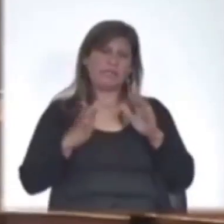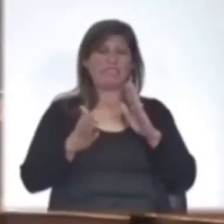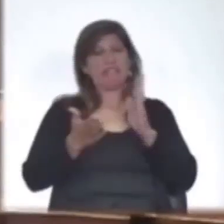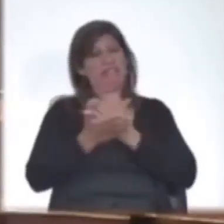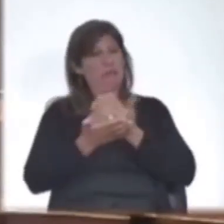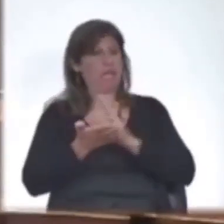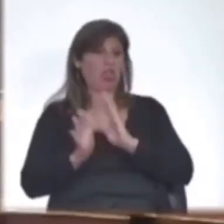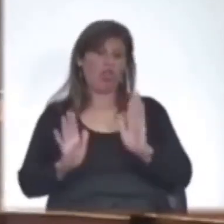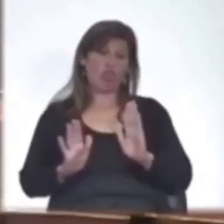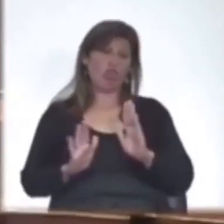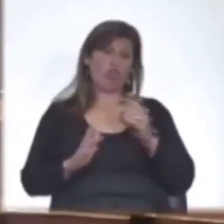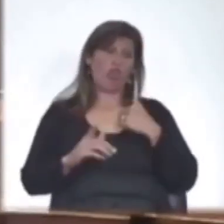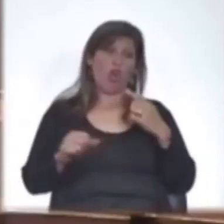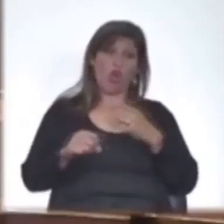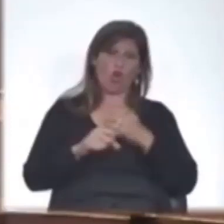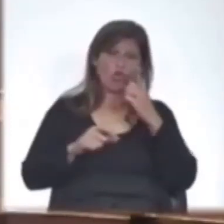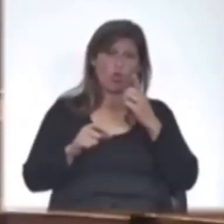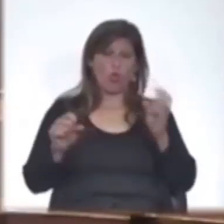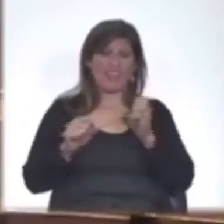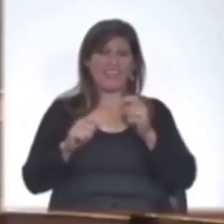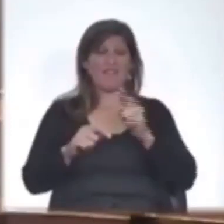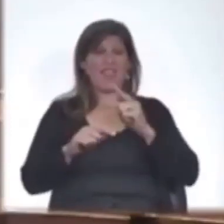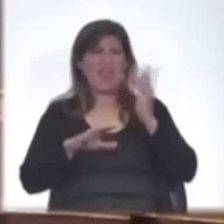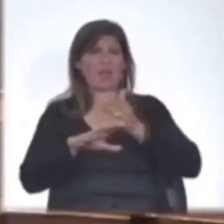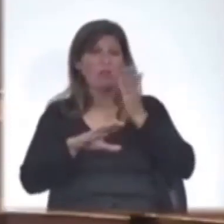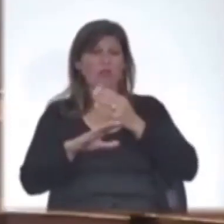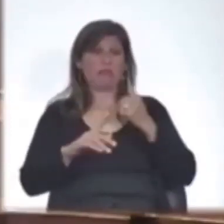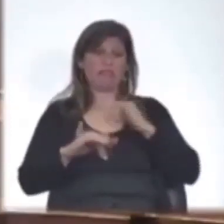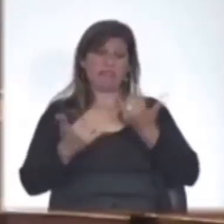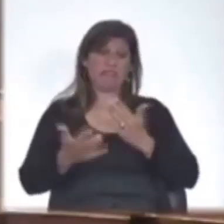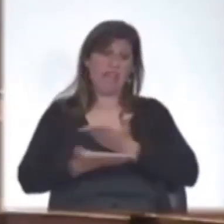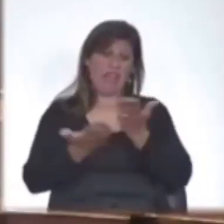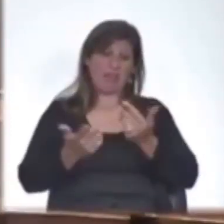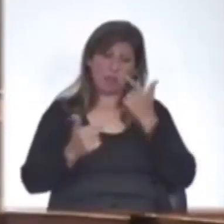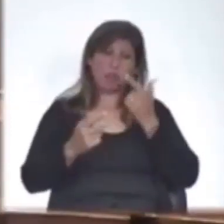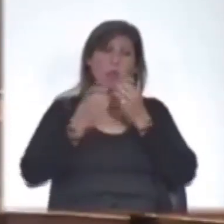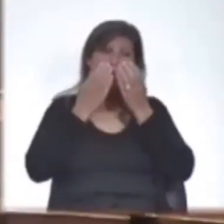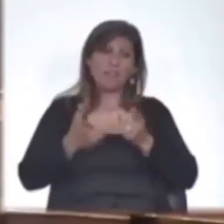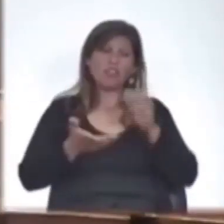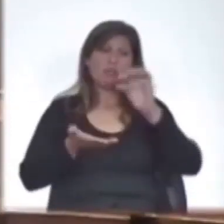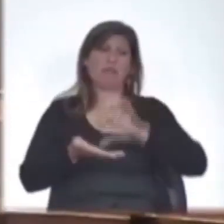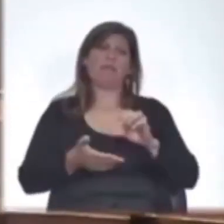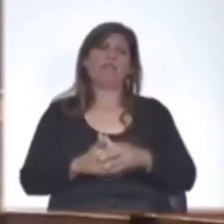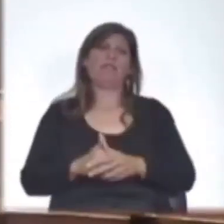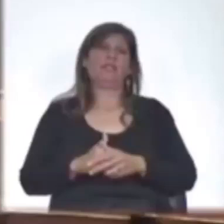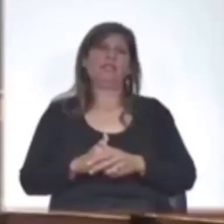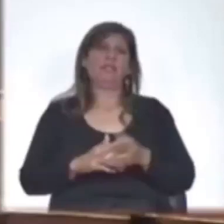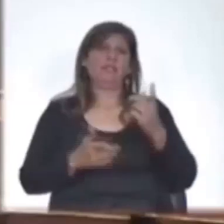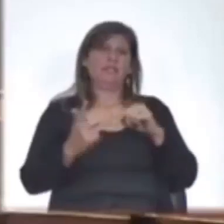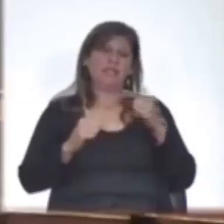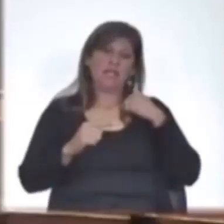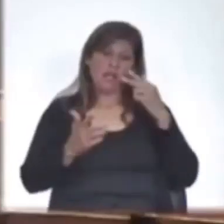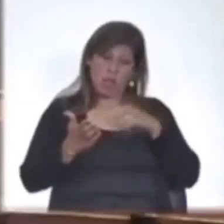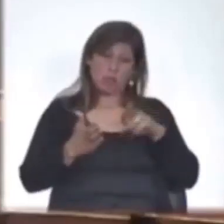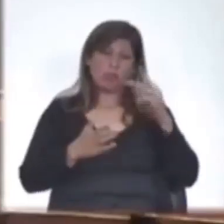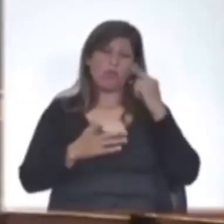poder llegar a la votación, pero solamente con el oficialismo? Sí, en Senados también sucedió lo